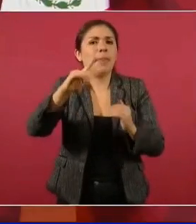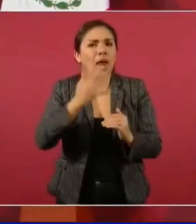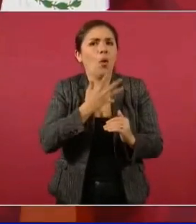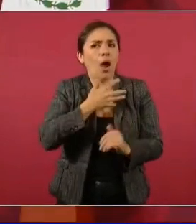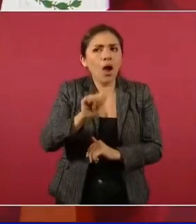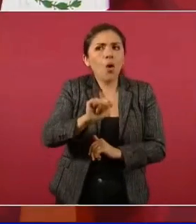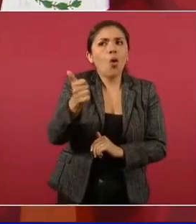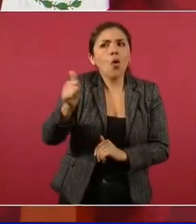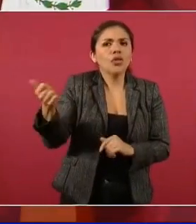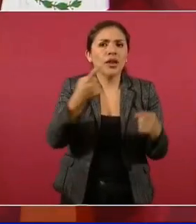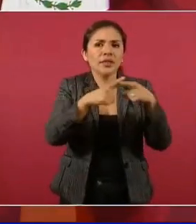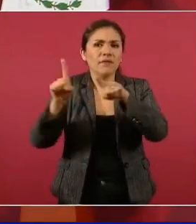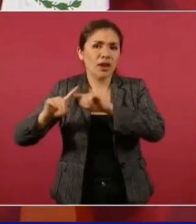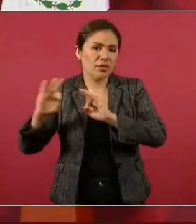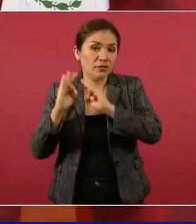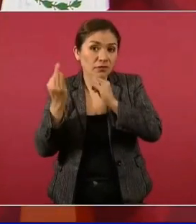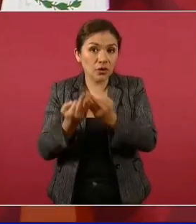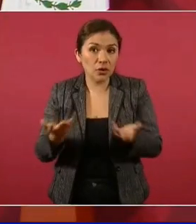medidas